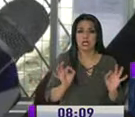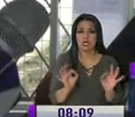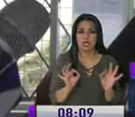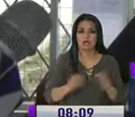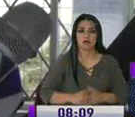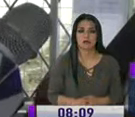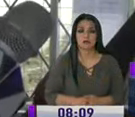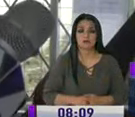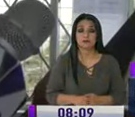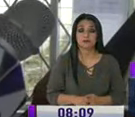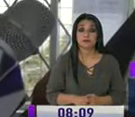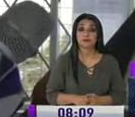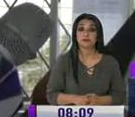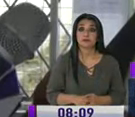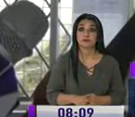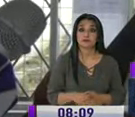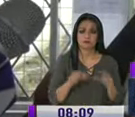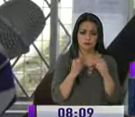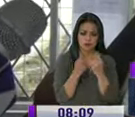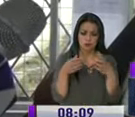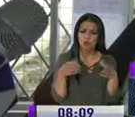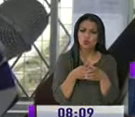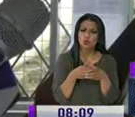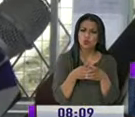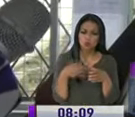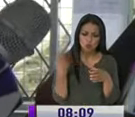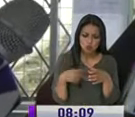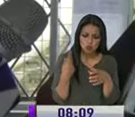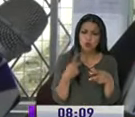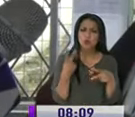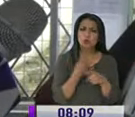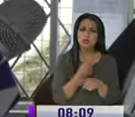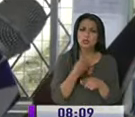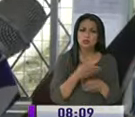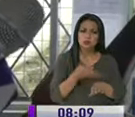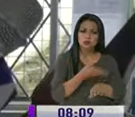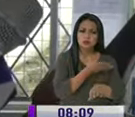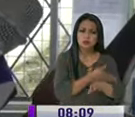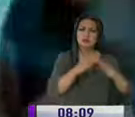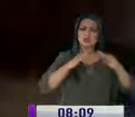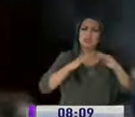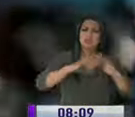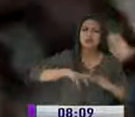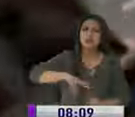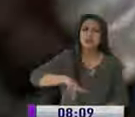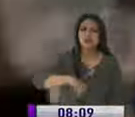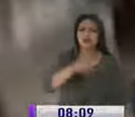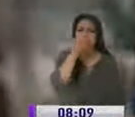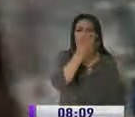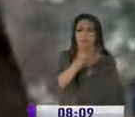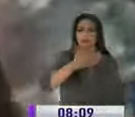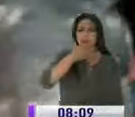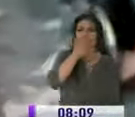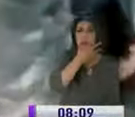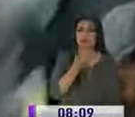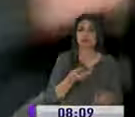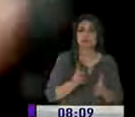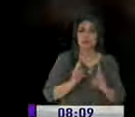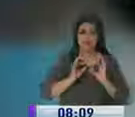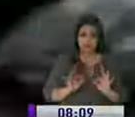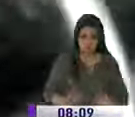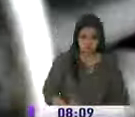la presunción que esta organización podría haber dado ya otros golpes aquí en Esmeralda. Además de estar uniformados, en los vehículos